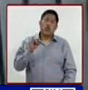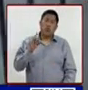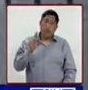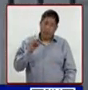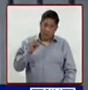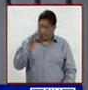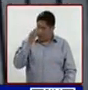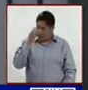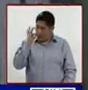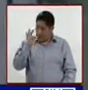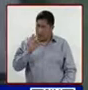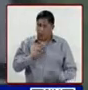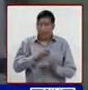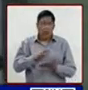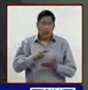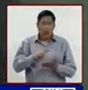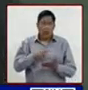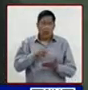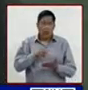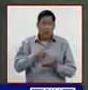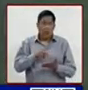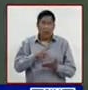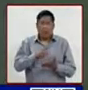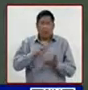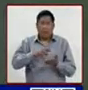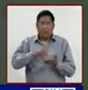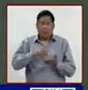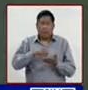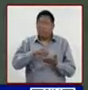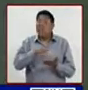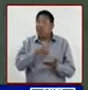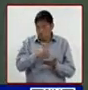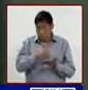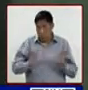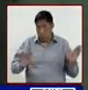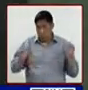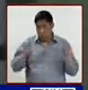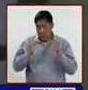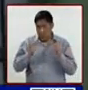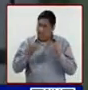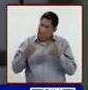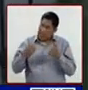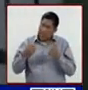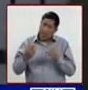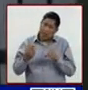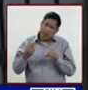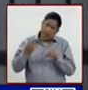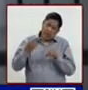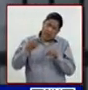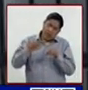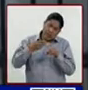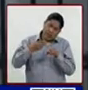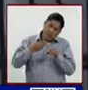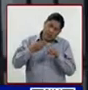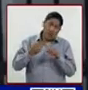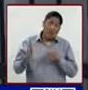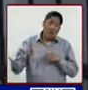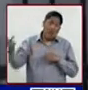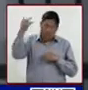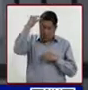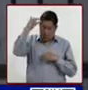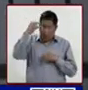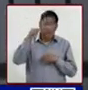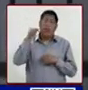la altura de la Plaza Alonso de Mendoza. Él estaba a punto de abordar un minibús, tenemos entendido, con destino rumbo a la Ciudad del